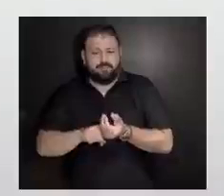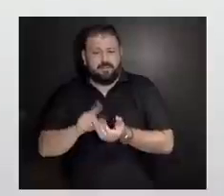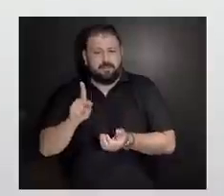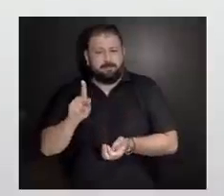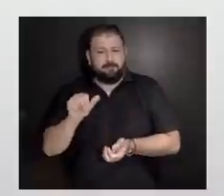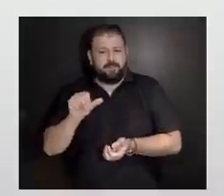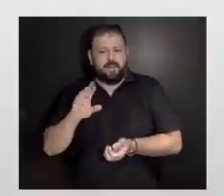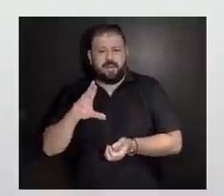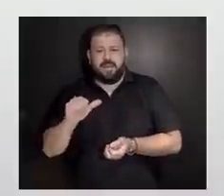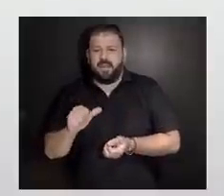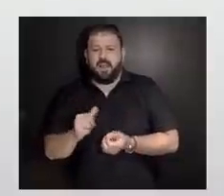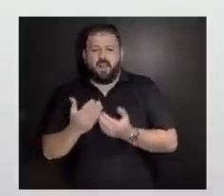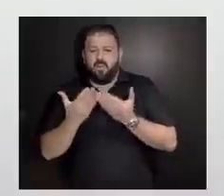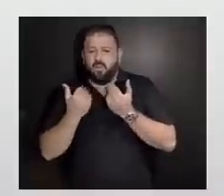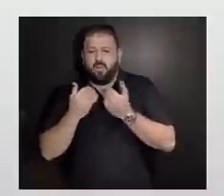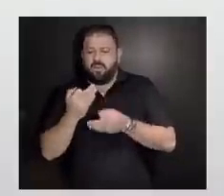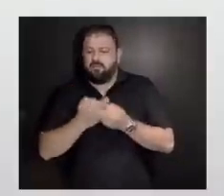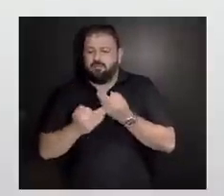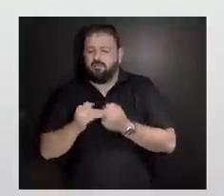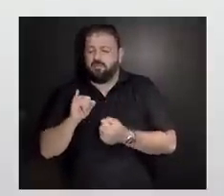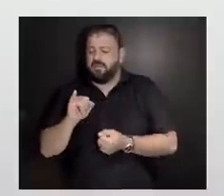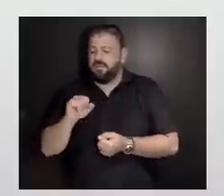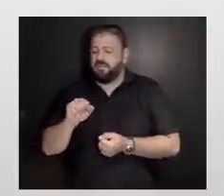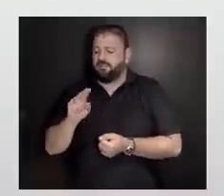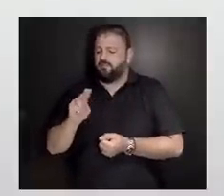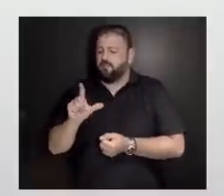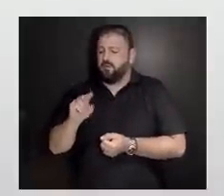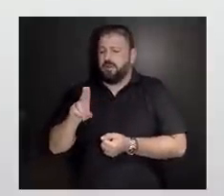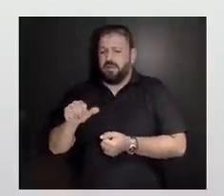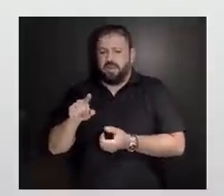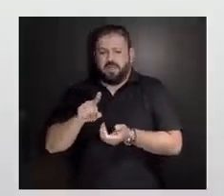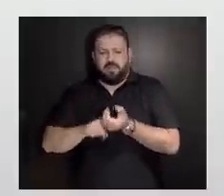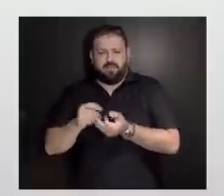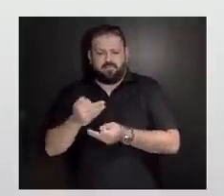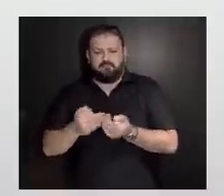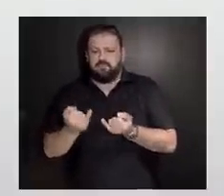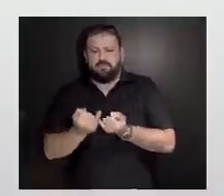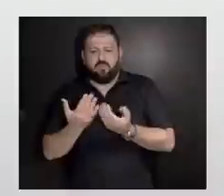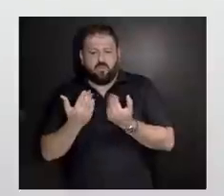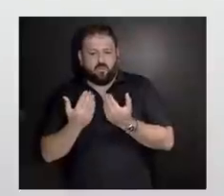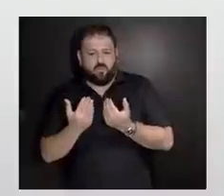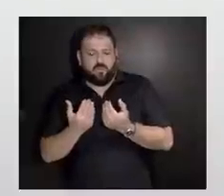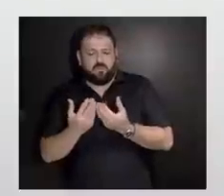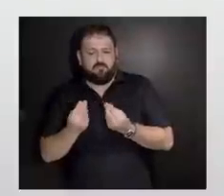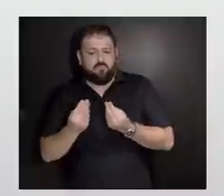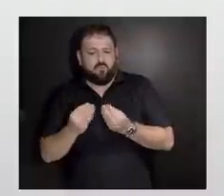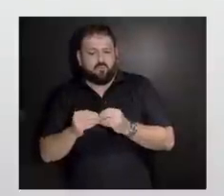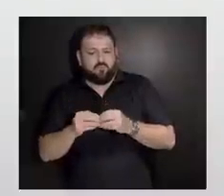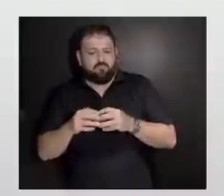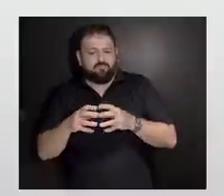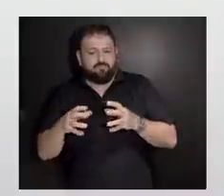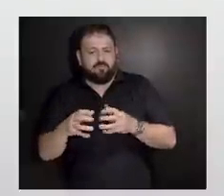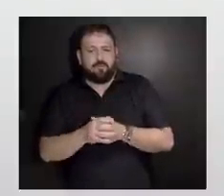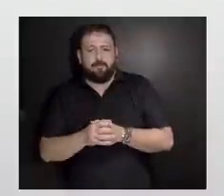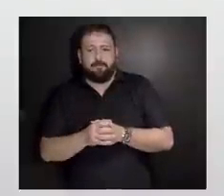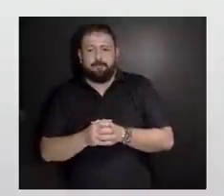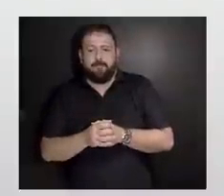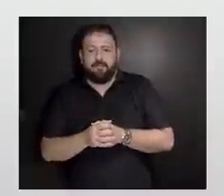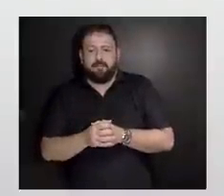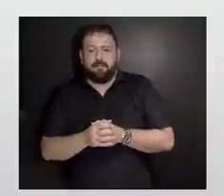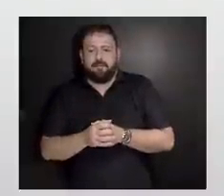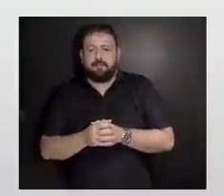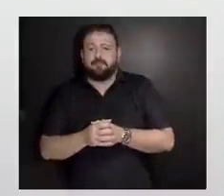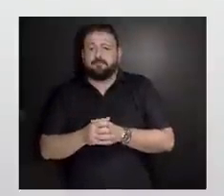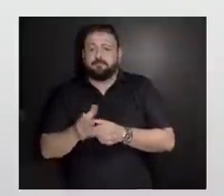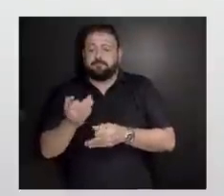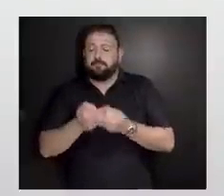produce suficiente insulina. Hay que recordar que el páncreas, bueno, pues o más bien que produce la insulina, y la insulina